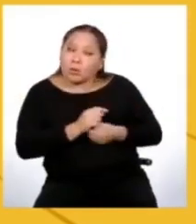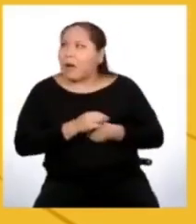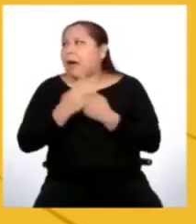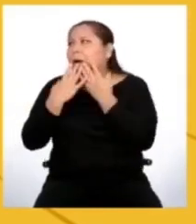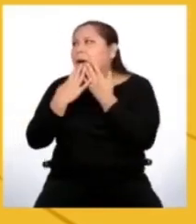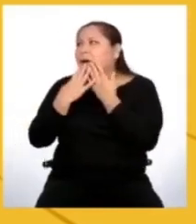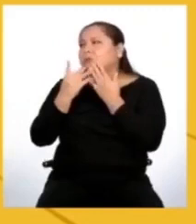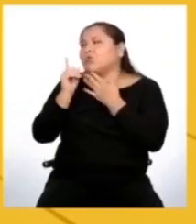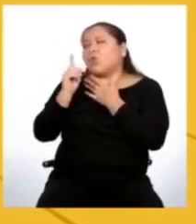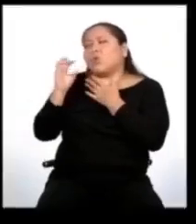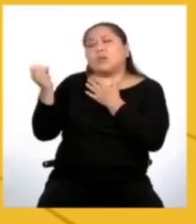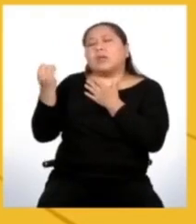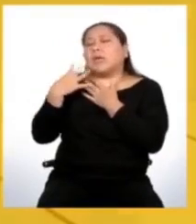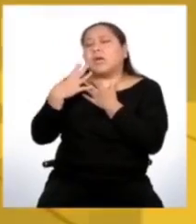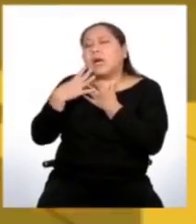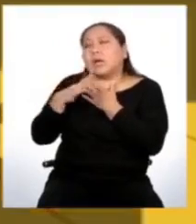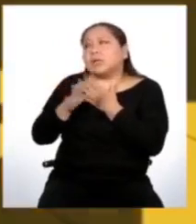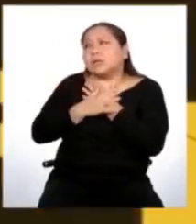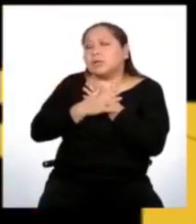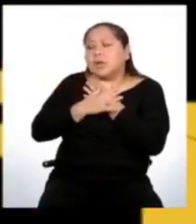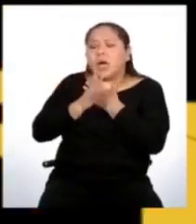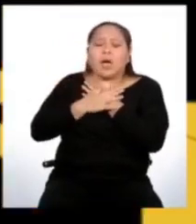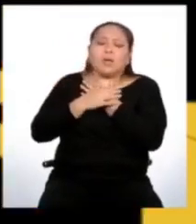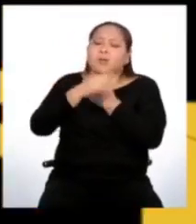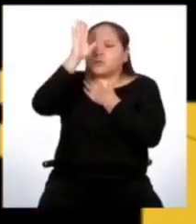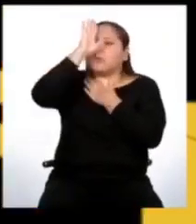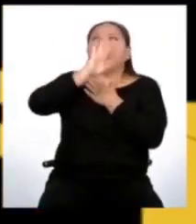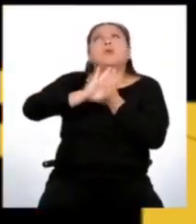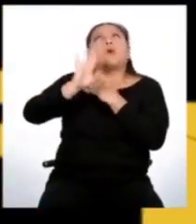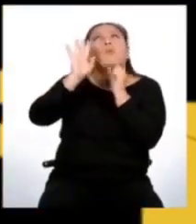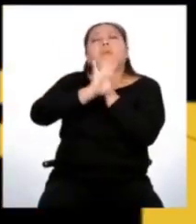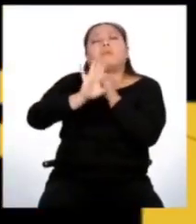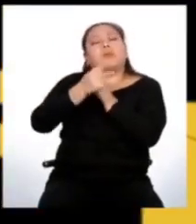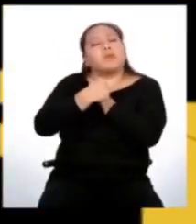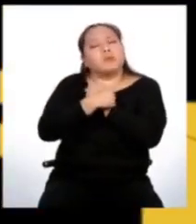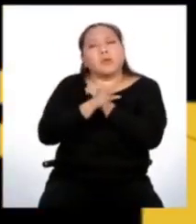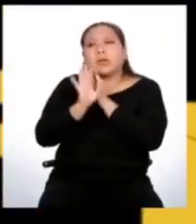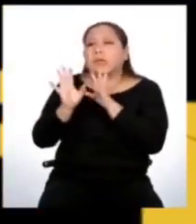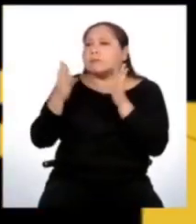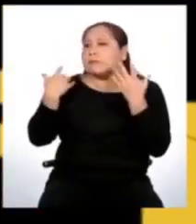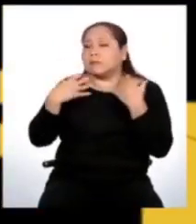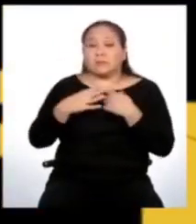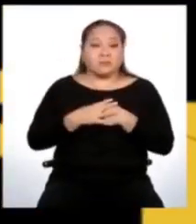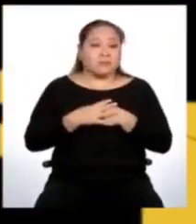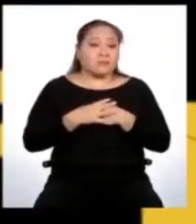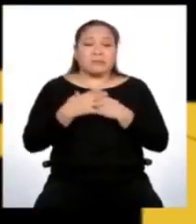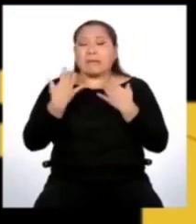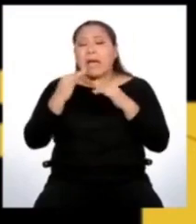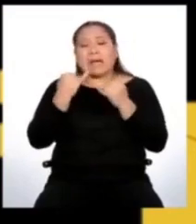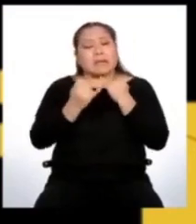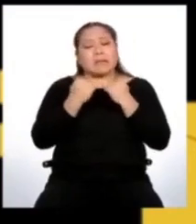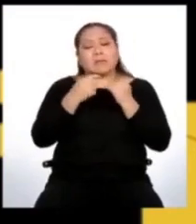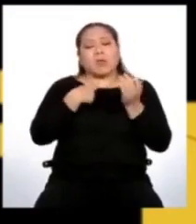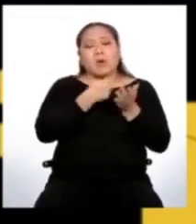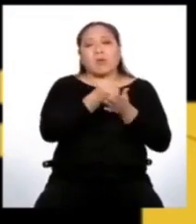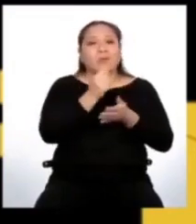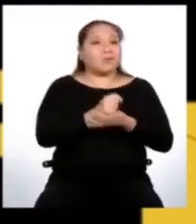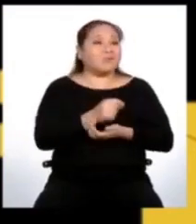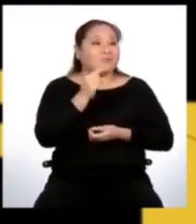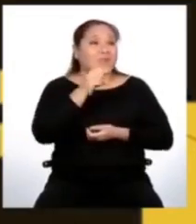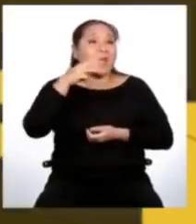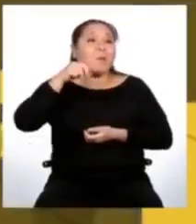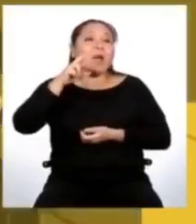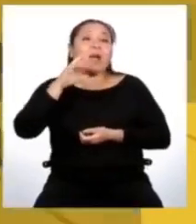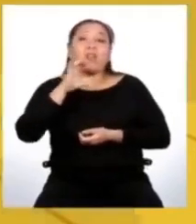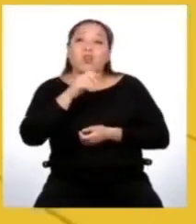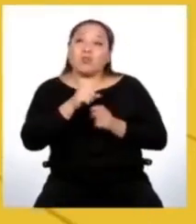¡Ah! Ni lo digas, hijito. Ay, Dios me libre. Ahorita ya termino mis compras. Marco llega a